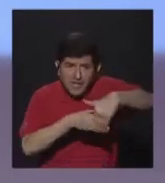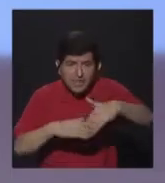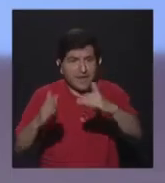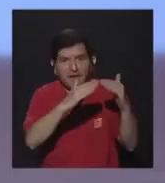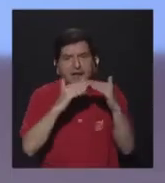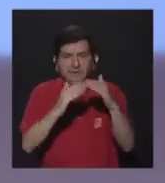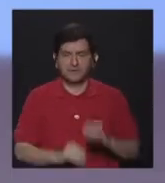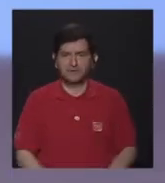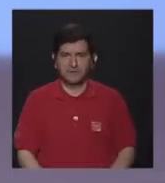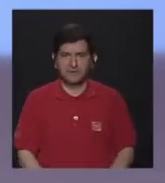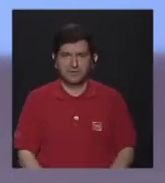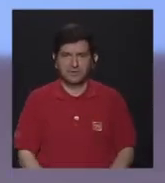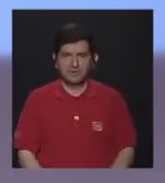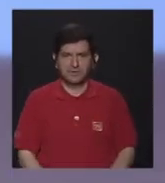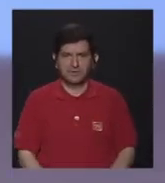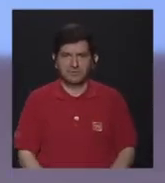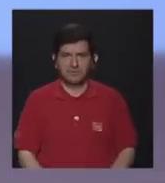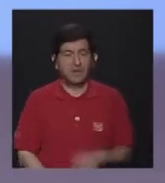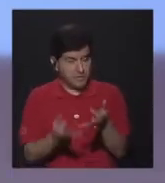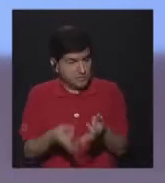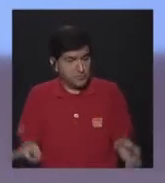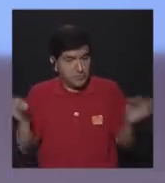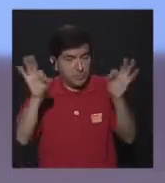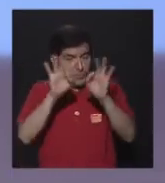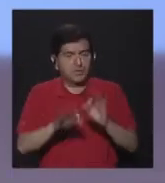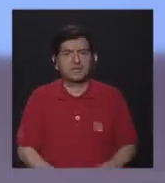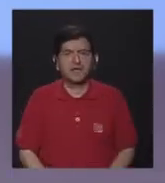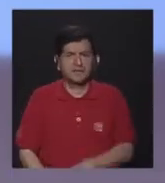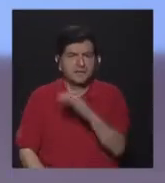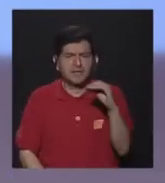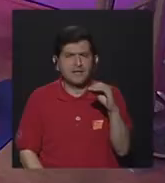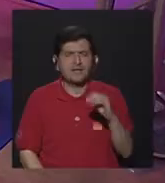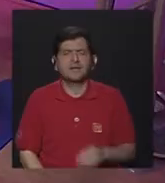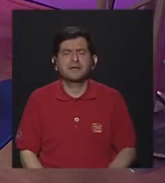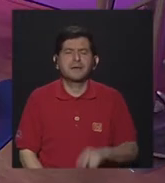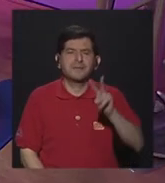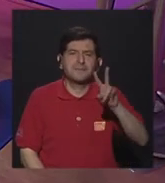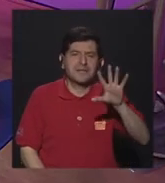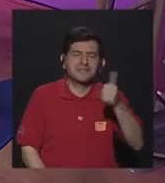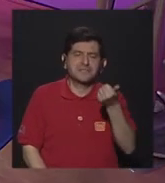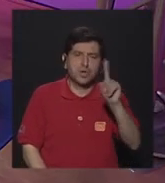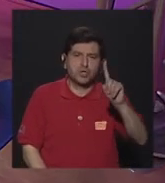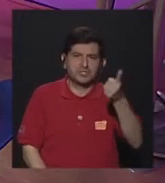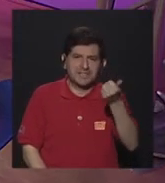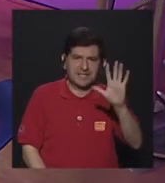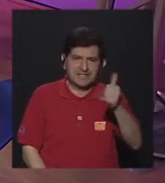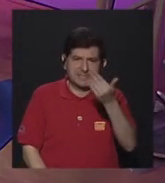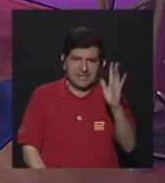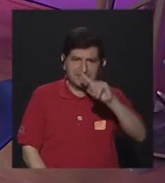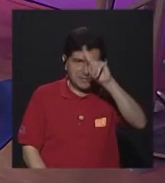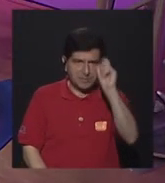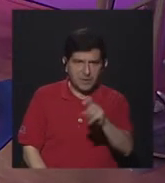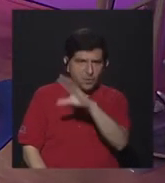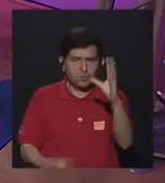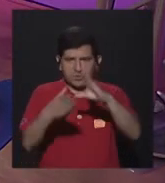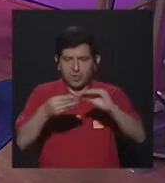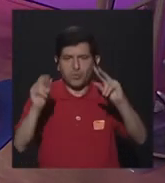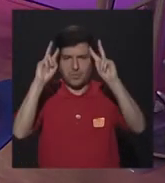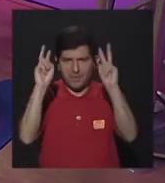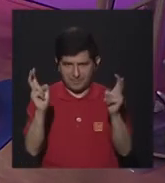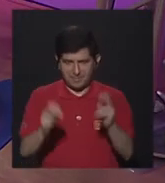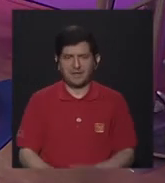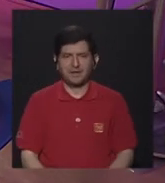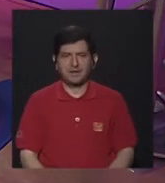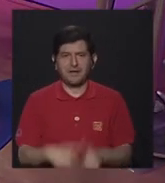que más de 5 11 15 15 para que haga sus preguntas o comentarios sobre este tema